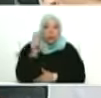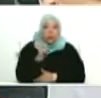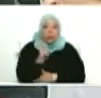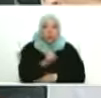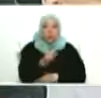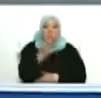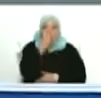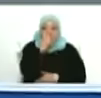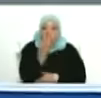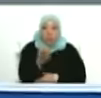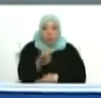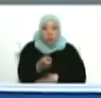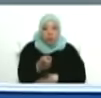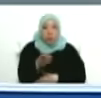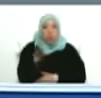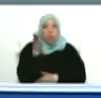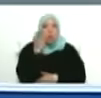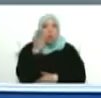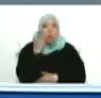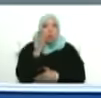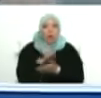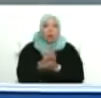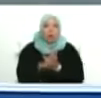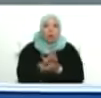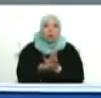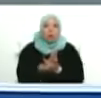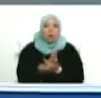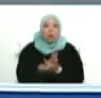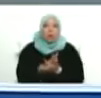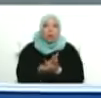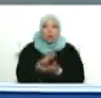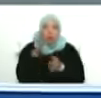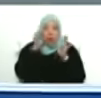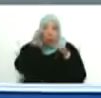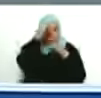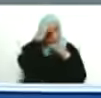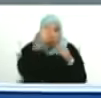ahí de visita, la mamá estaba haciendo arepa y me decía, atiéndeme el muchacho.